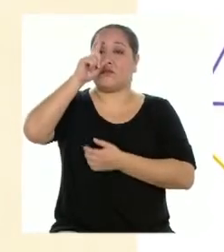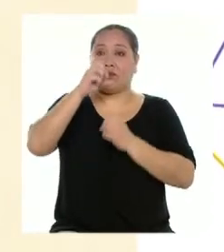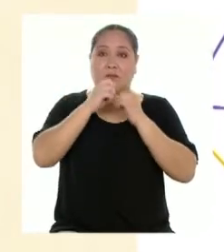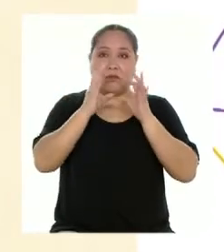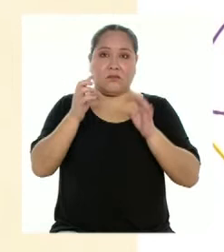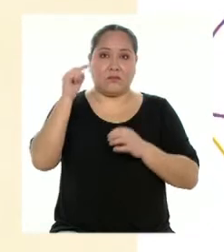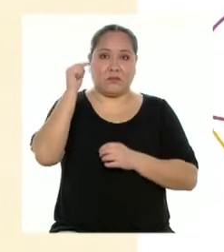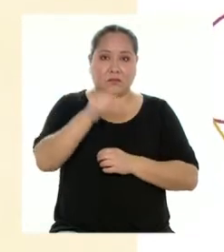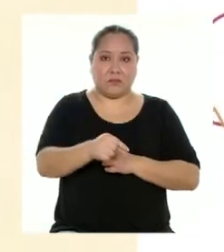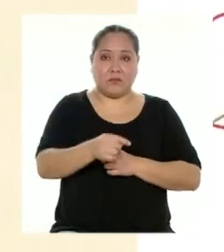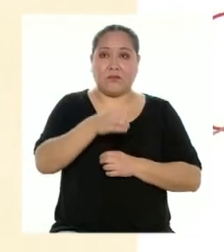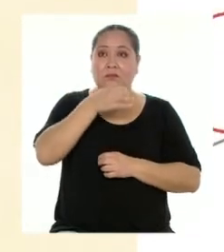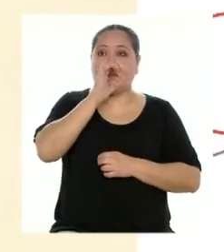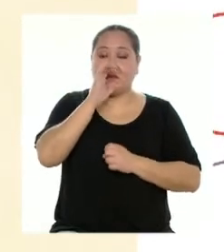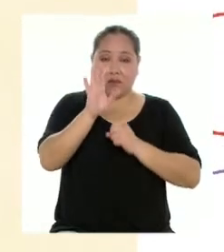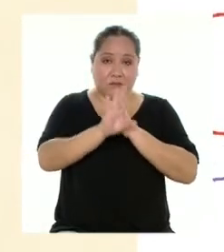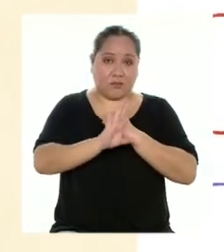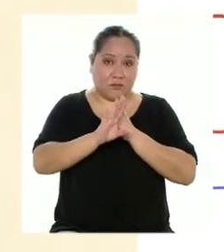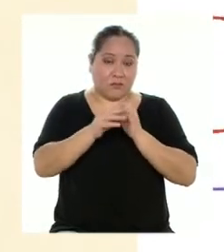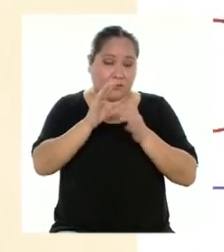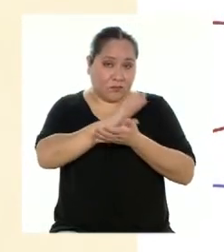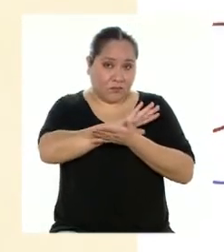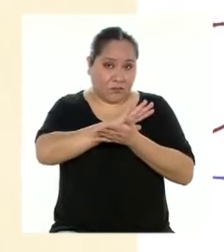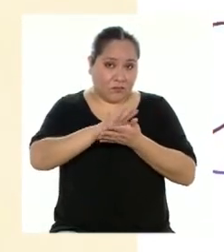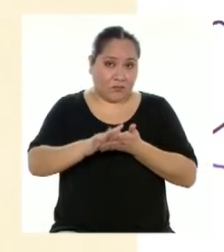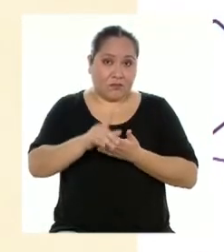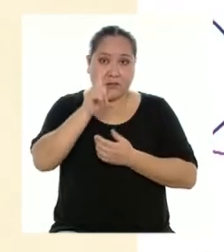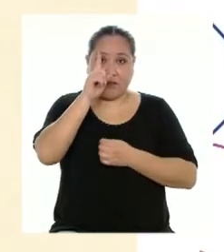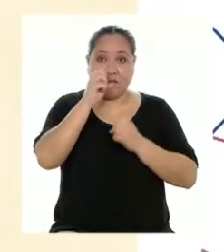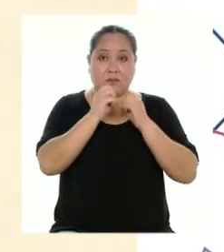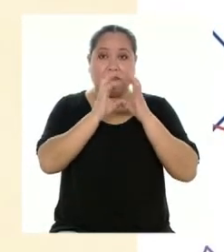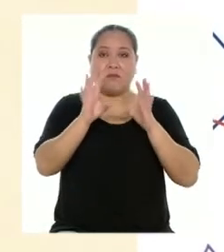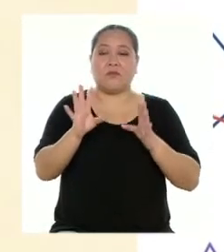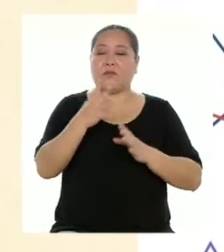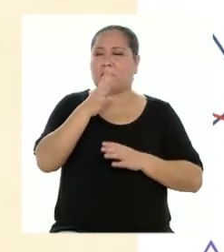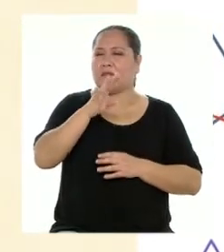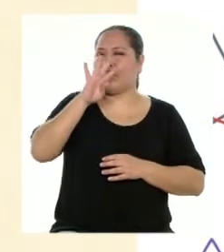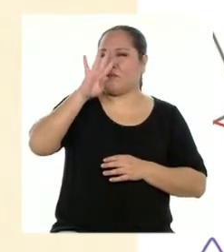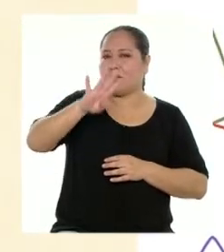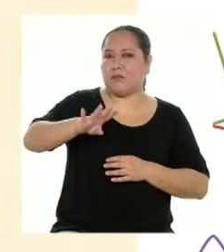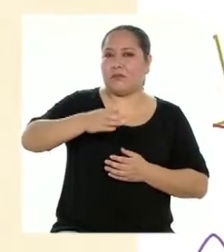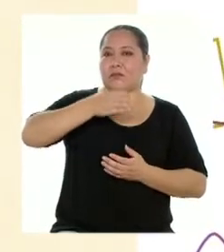tomando sea segura. Durante el día, toma al menos 4 vasos de agua pura.